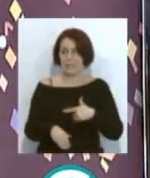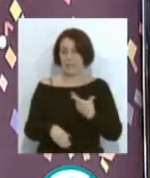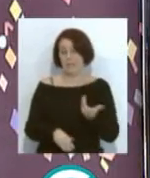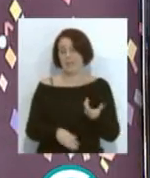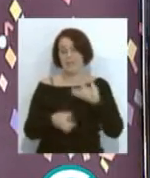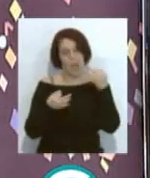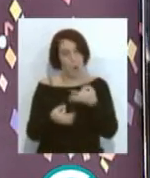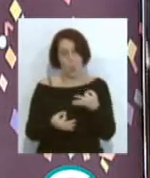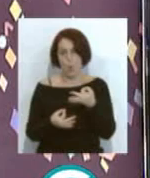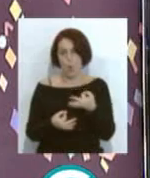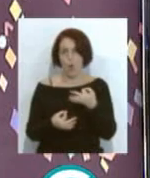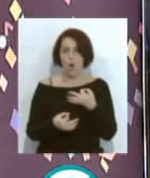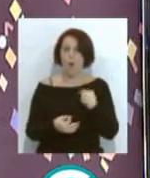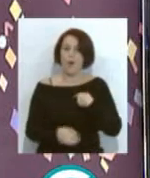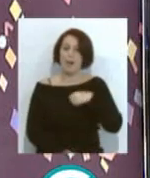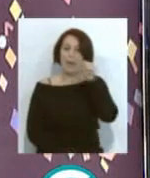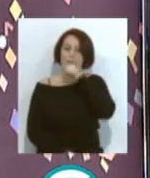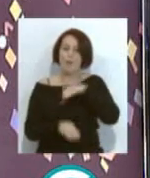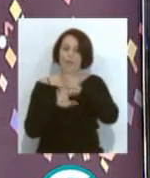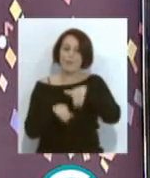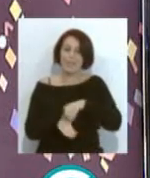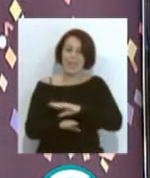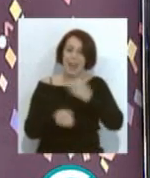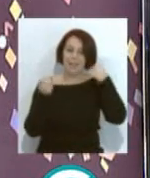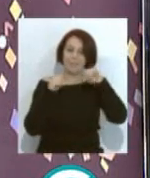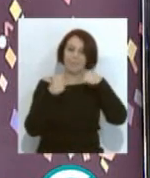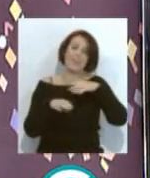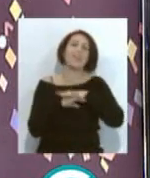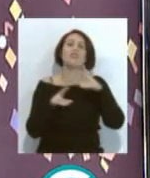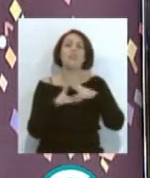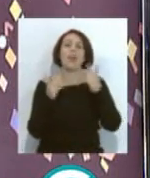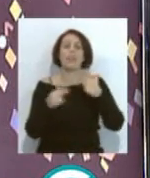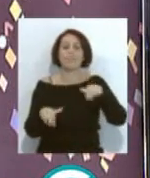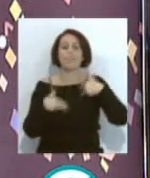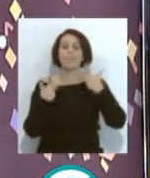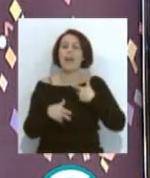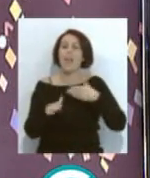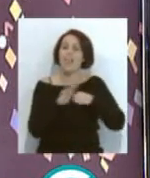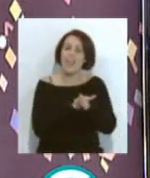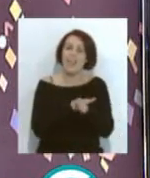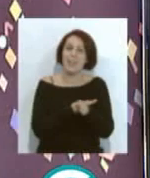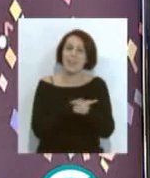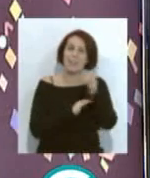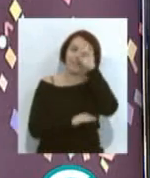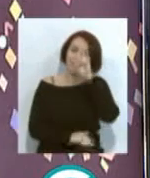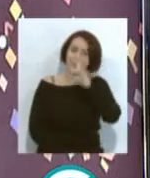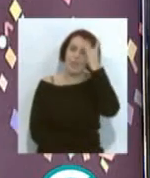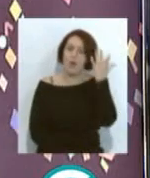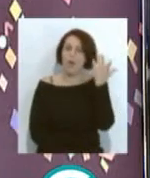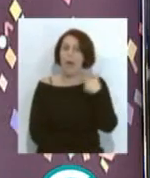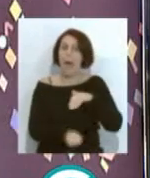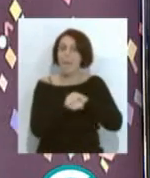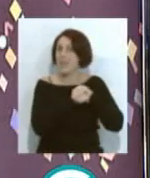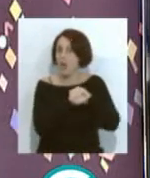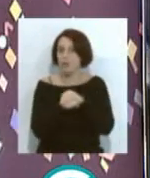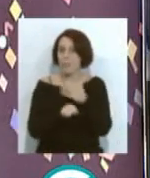probablemente metiendo el popurrí. Bueno, pues al menos las redes sociales nos permiten acceder al ingenio de